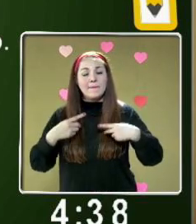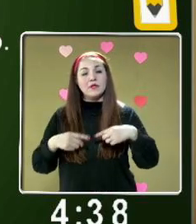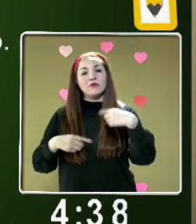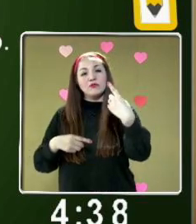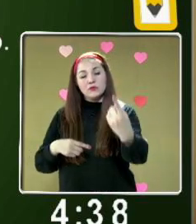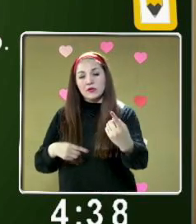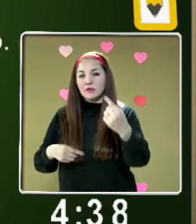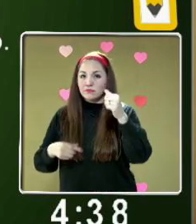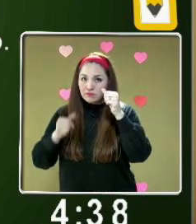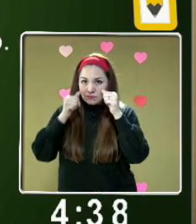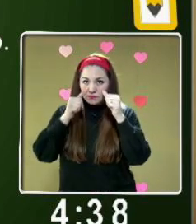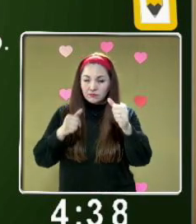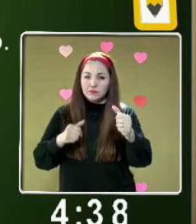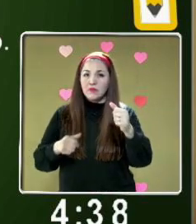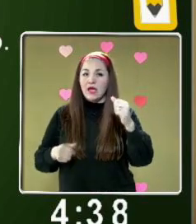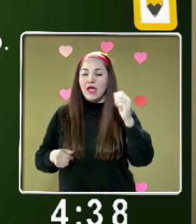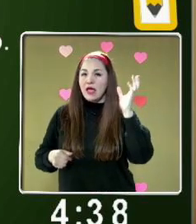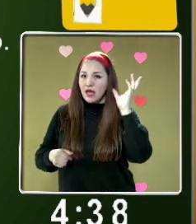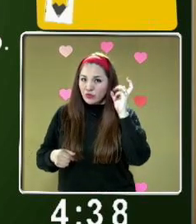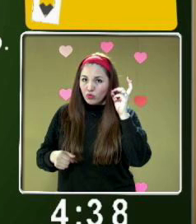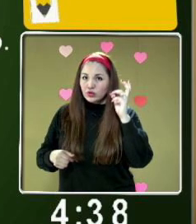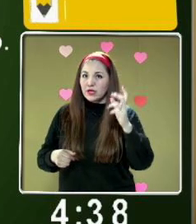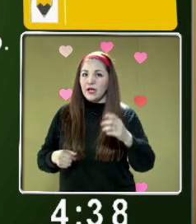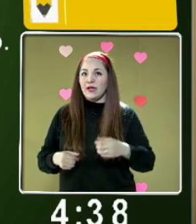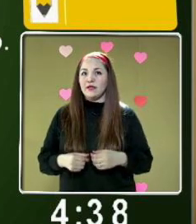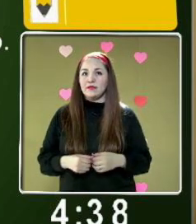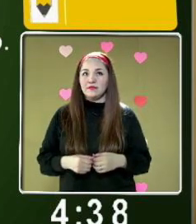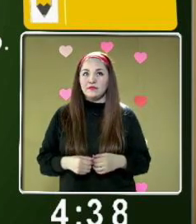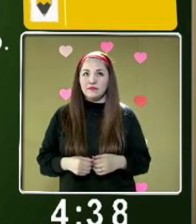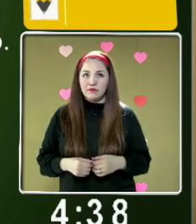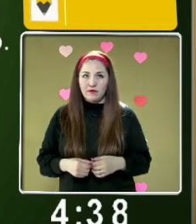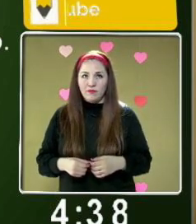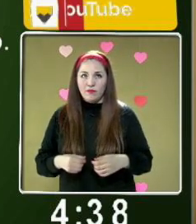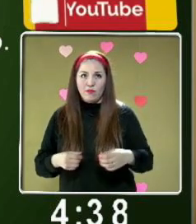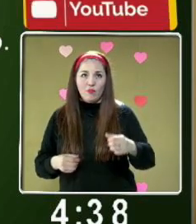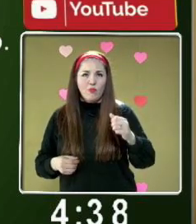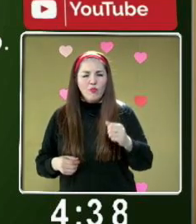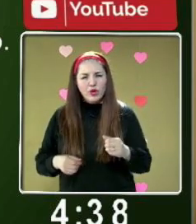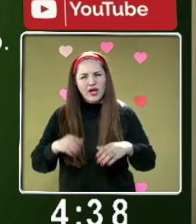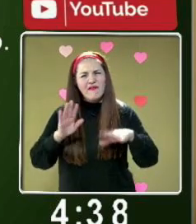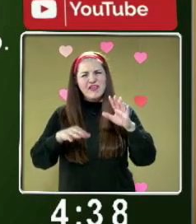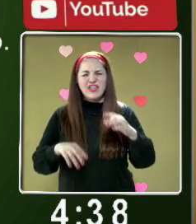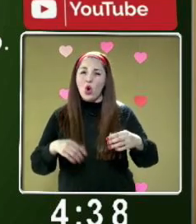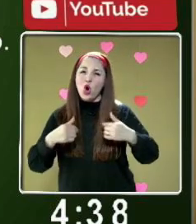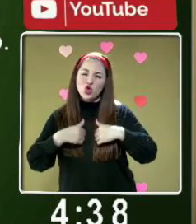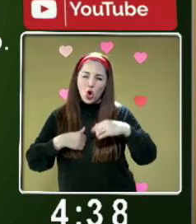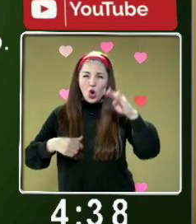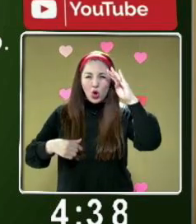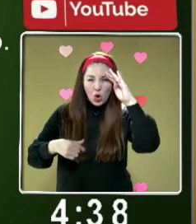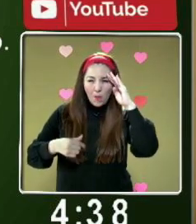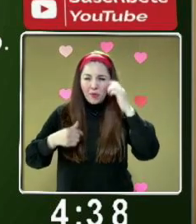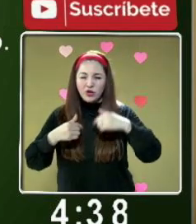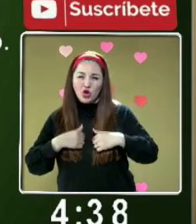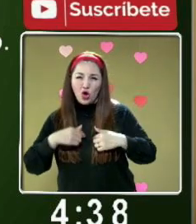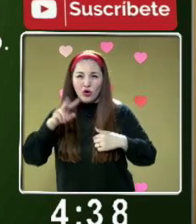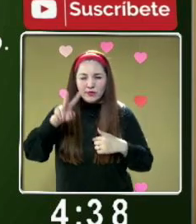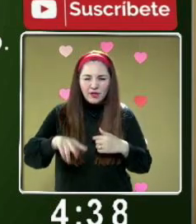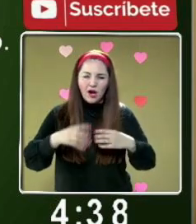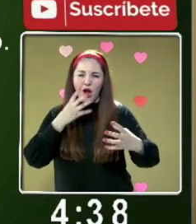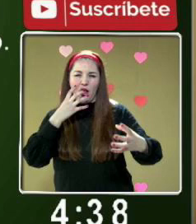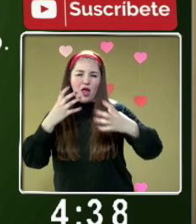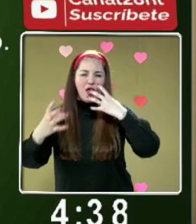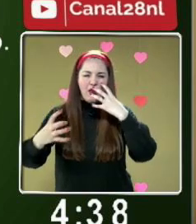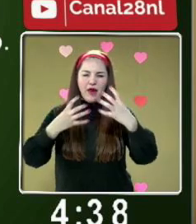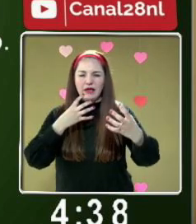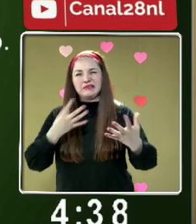que a veces, ay, maestra, es muy complicado porque apenas te están diciendo algo, no es cierto, es que yo pienso, no, espérate, o sea, vamos a escuchar.